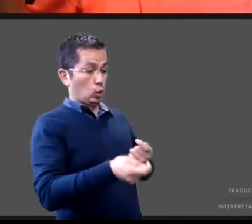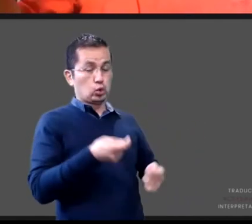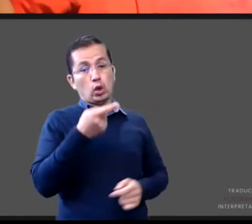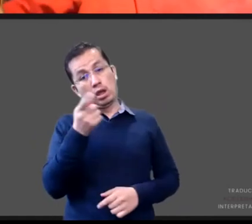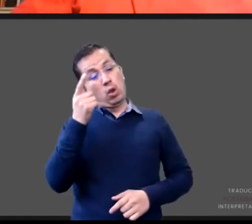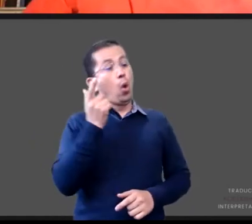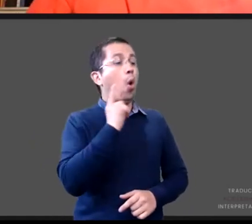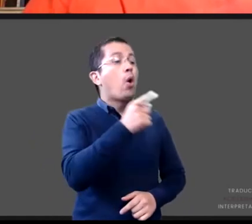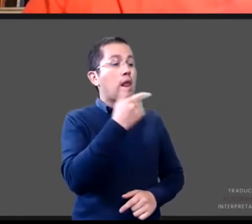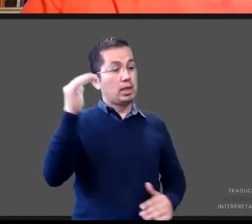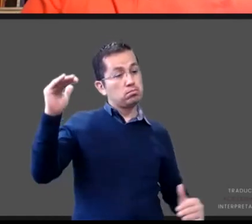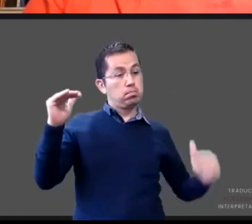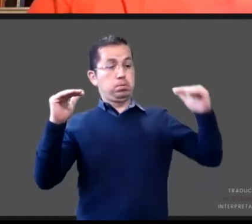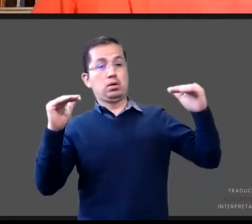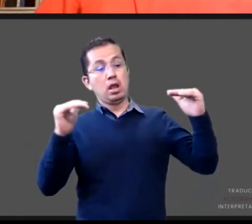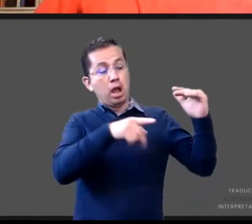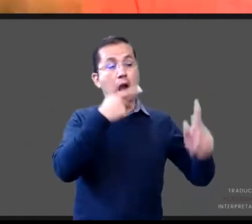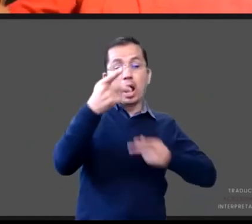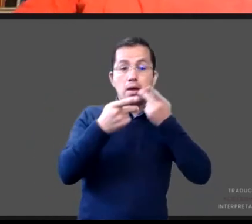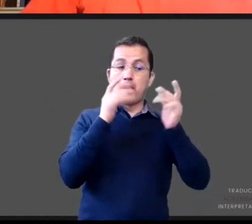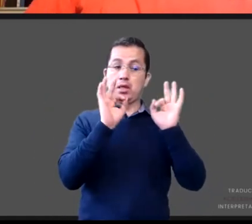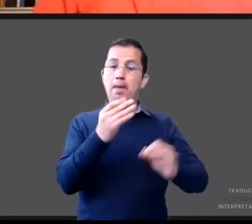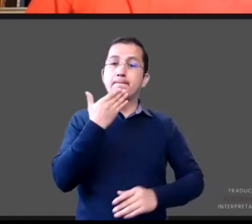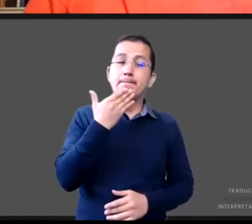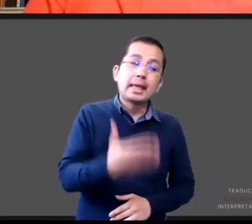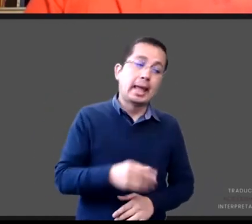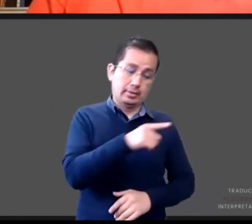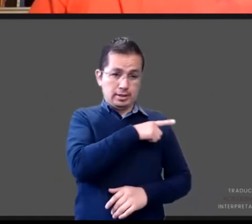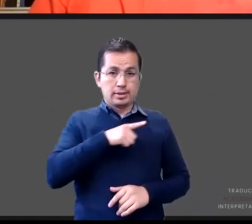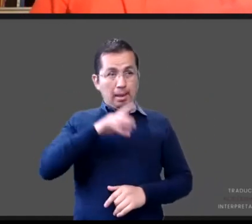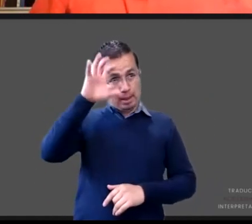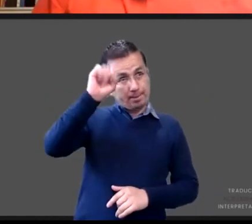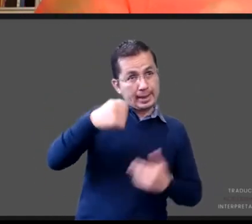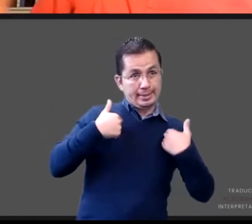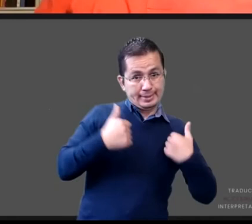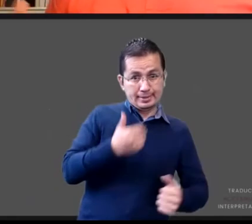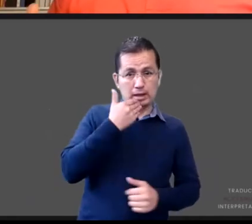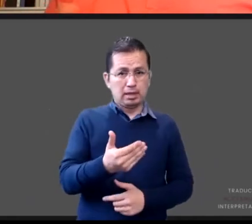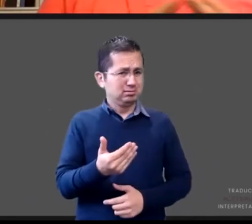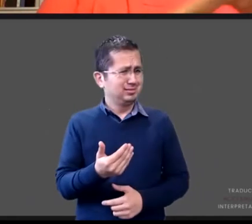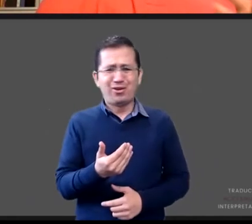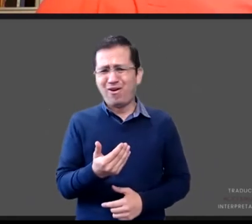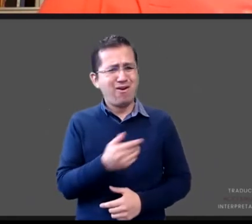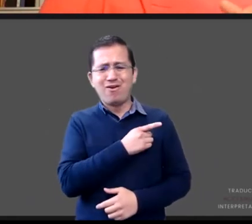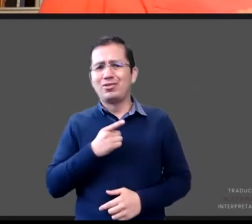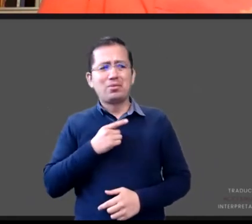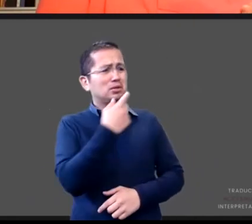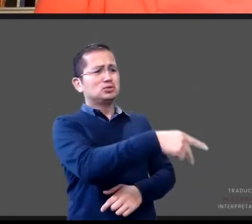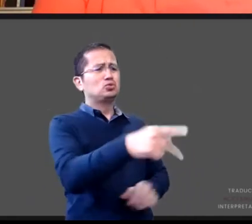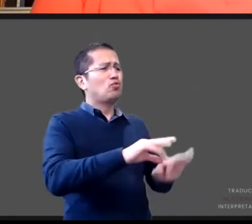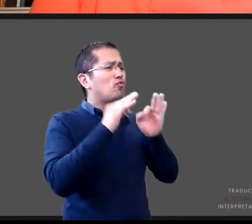adultos, hablen como nosotros, conceptualicen como nosotros, sino que hay muchísimas formas de participar que son